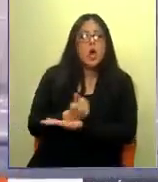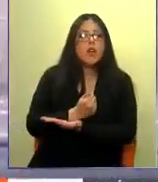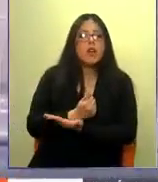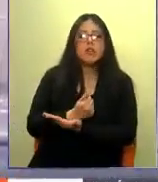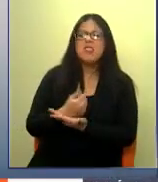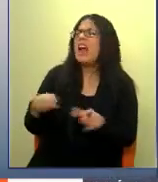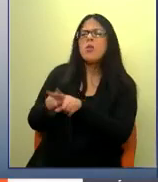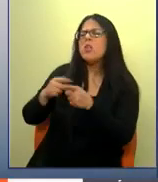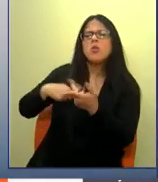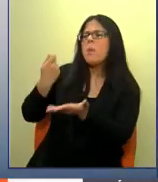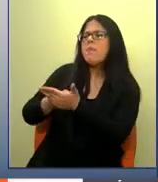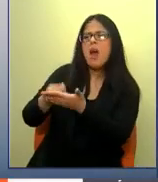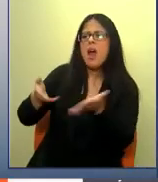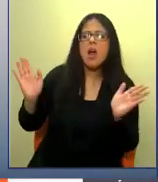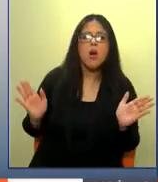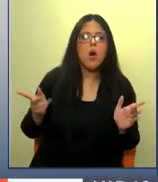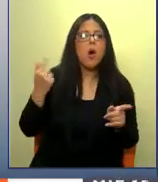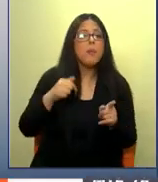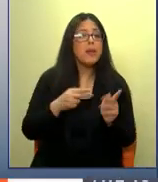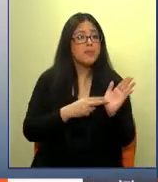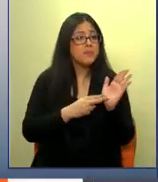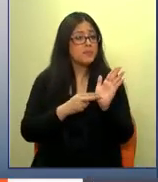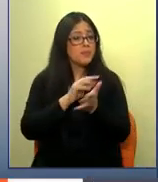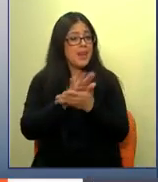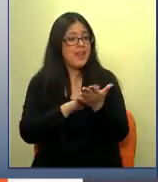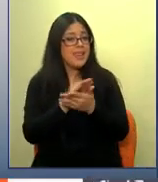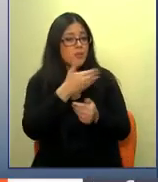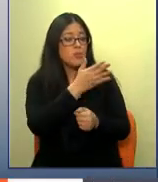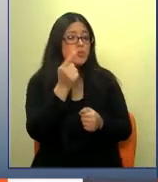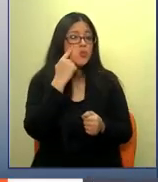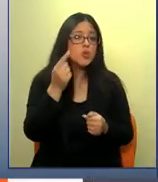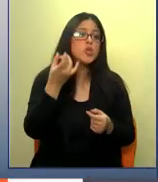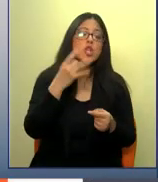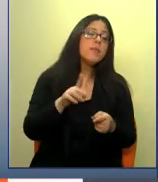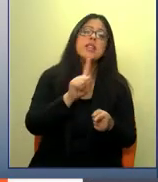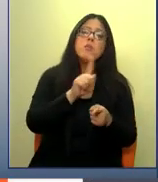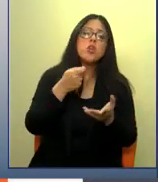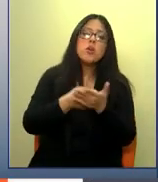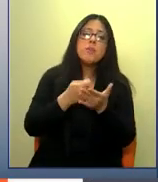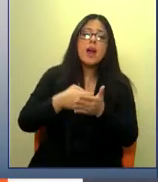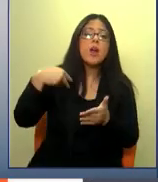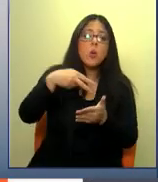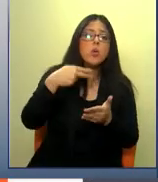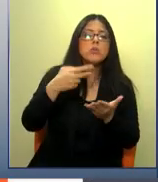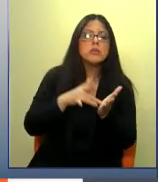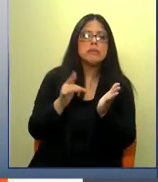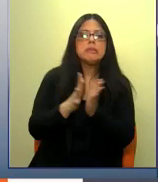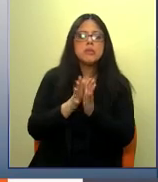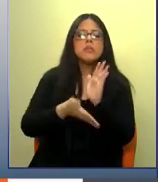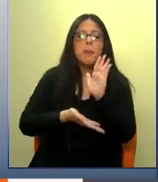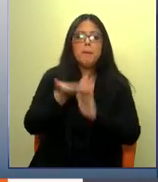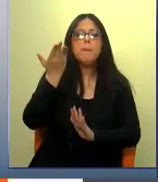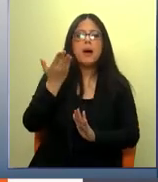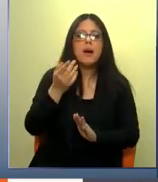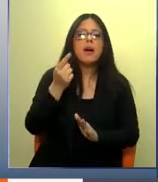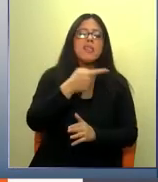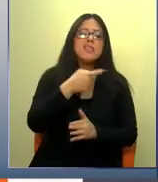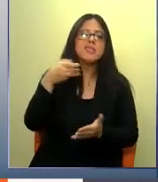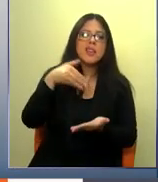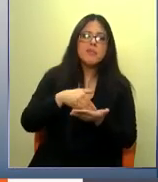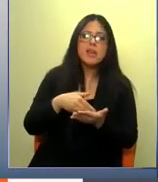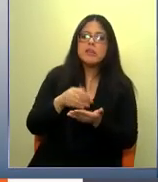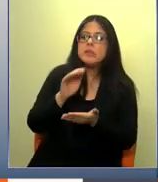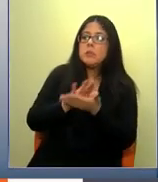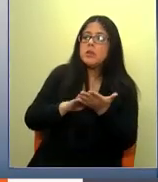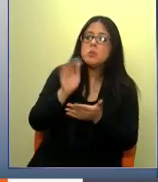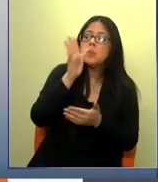esa deuda rápido. Si volvemos al ejemplo anterior, solo por el impago de junio ya debe más de 100 mil pesos. Si a eso le sumamos que tampoco cumplió en